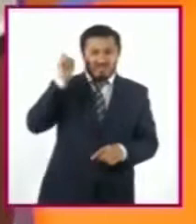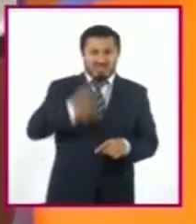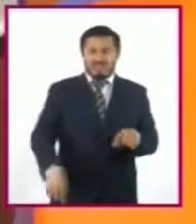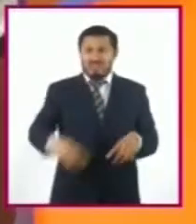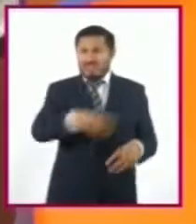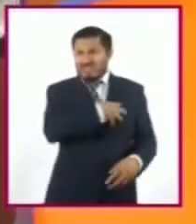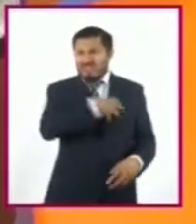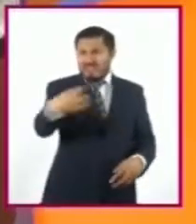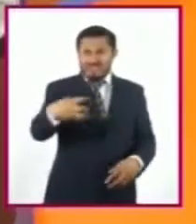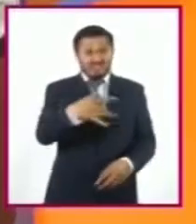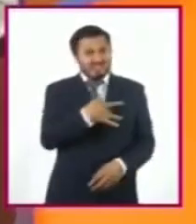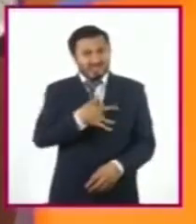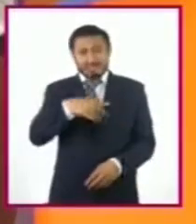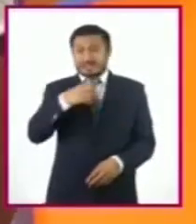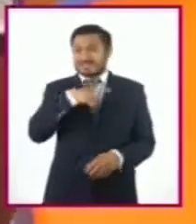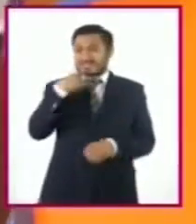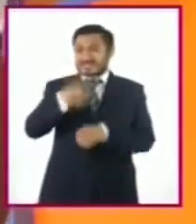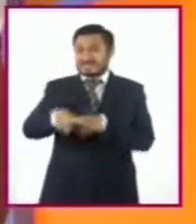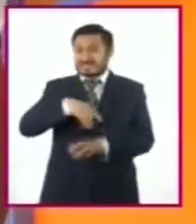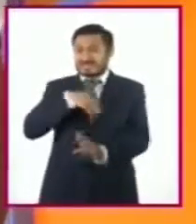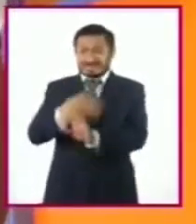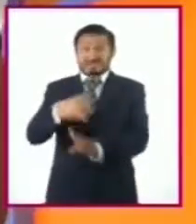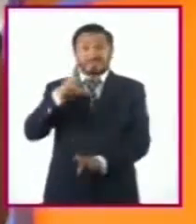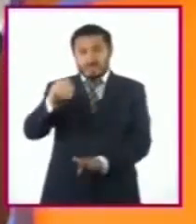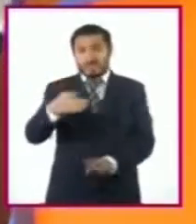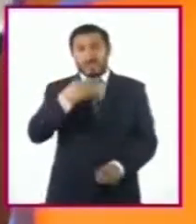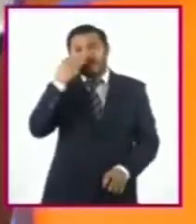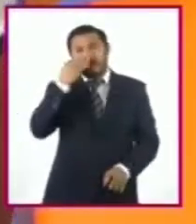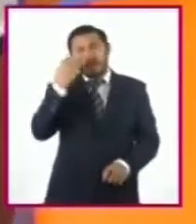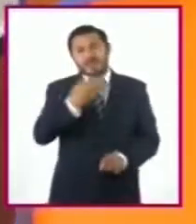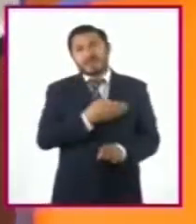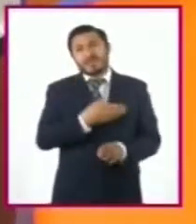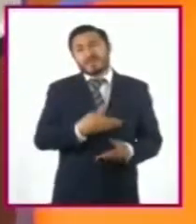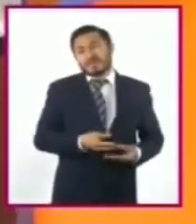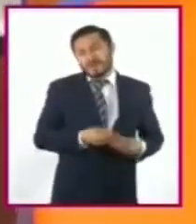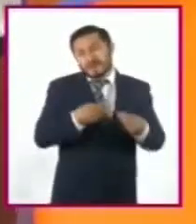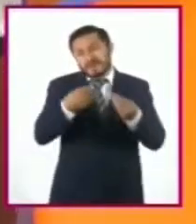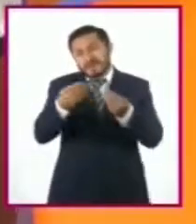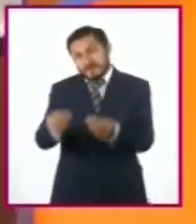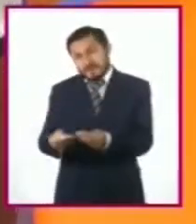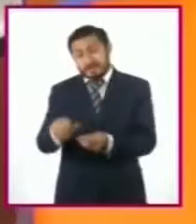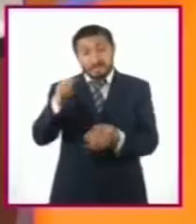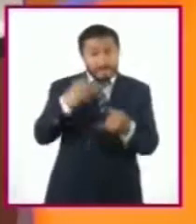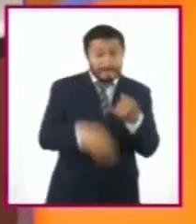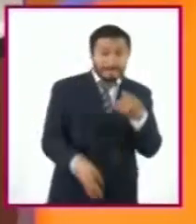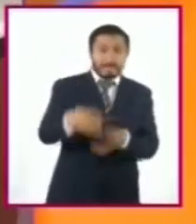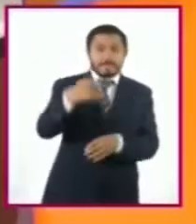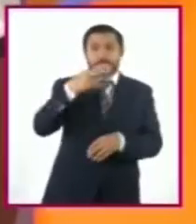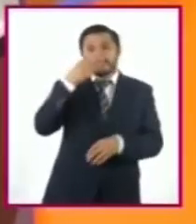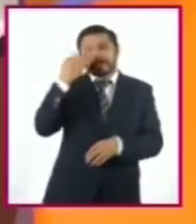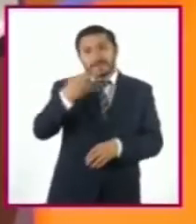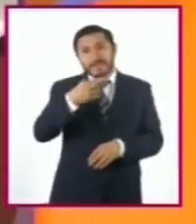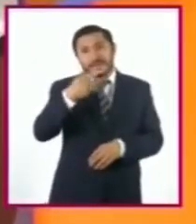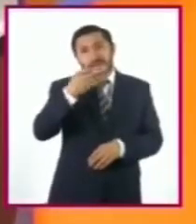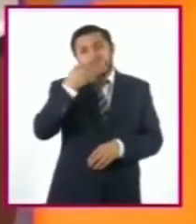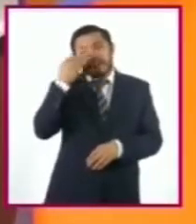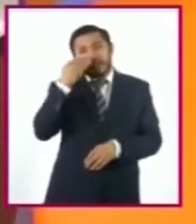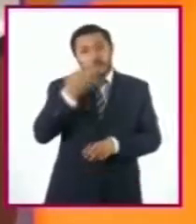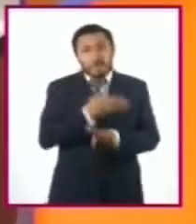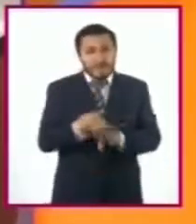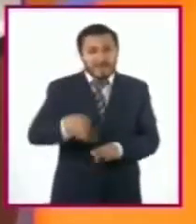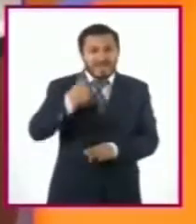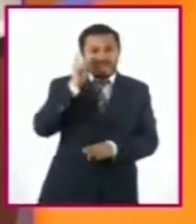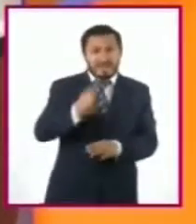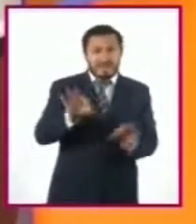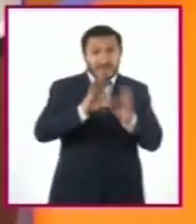le va a hacer daño, al contrario, le va a dar una rosa. Y por último, la rosa blanca es la metáfora que